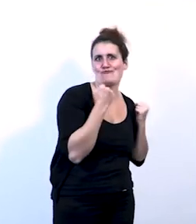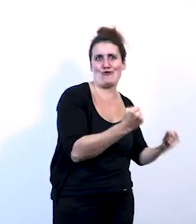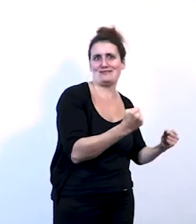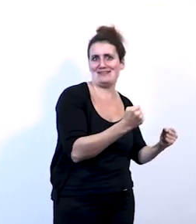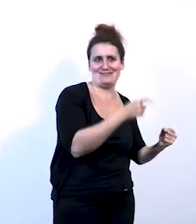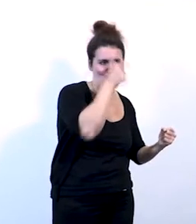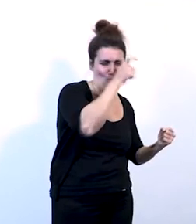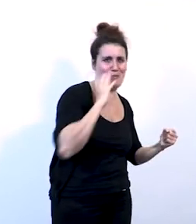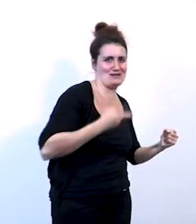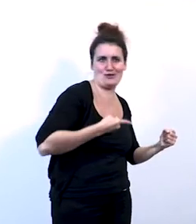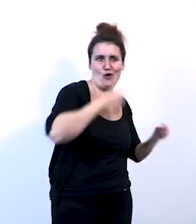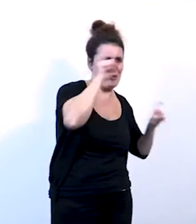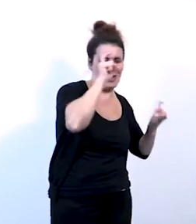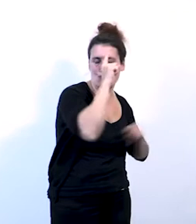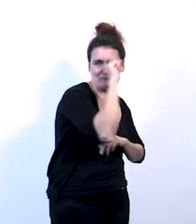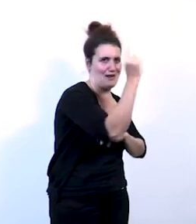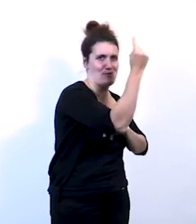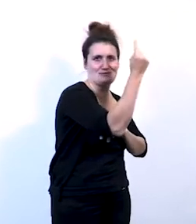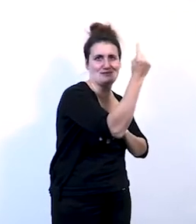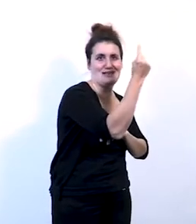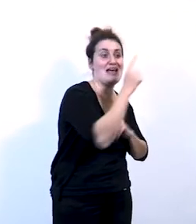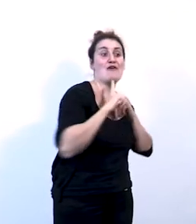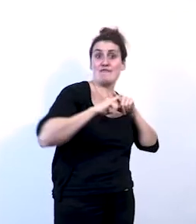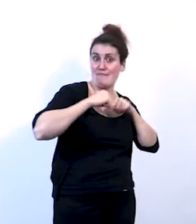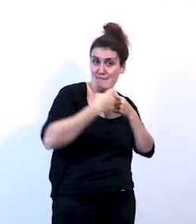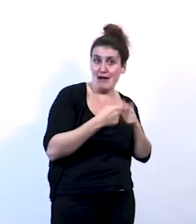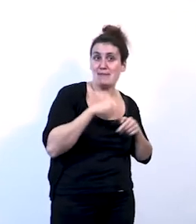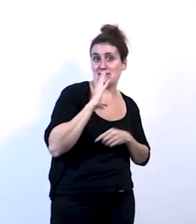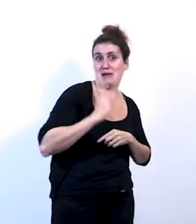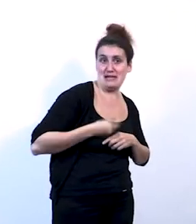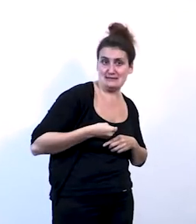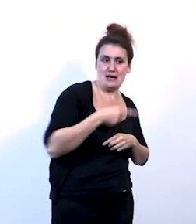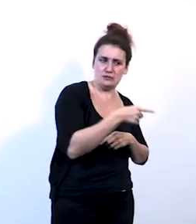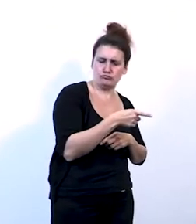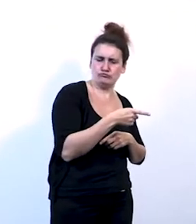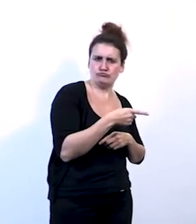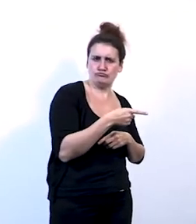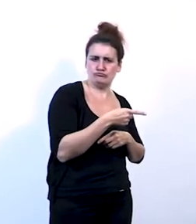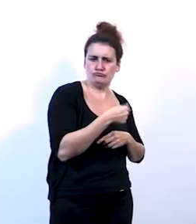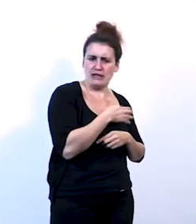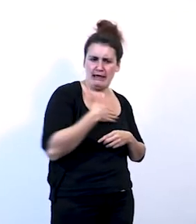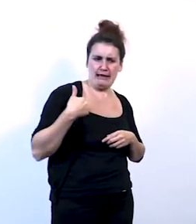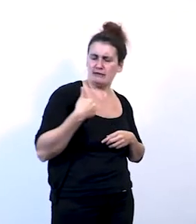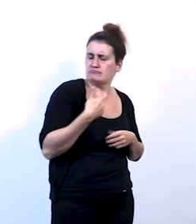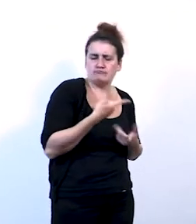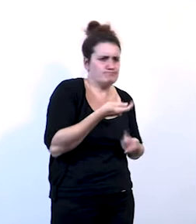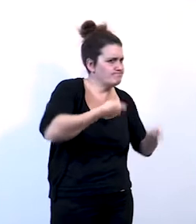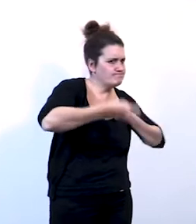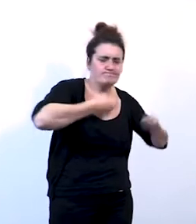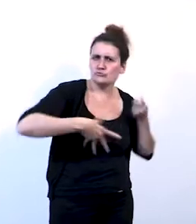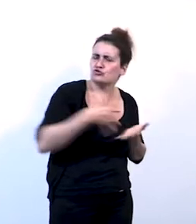palestino. Y las familias palestinas están dispuestas a vender todo lo que tengan